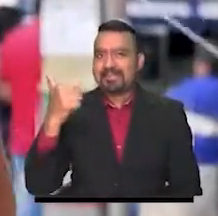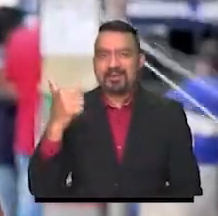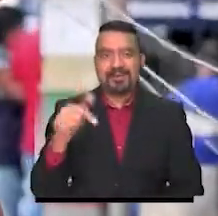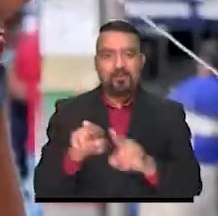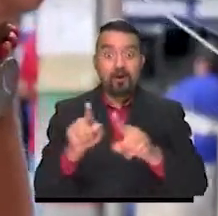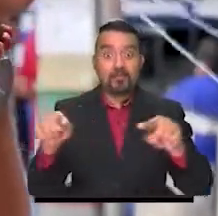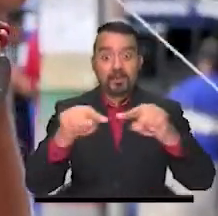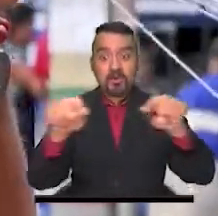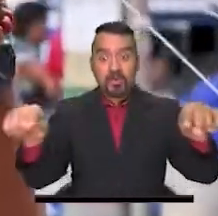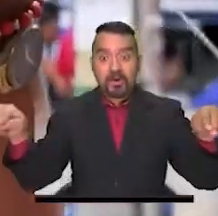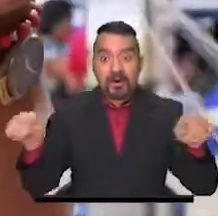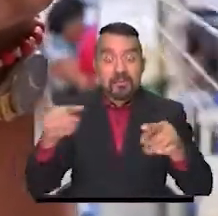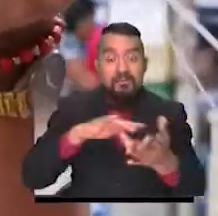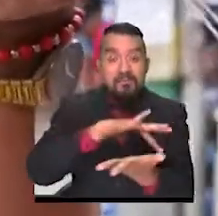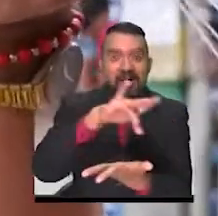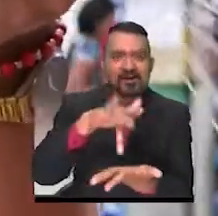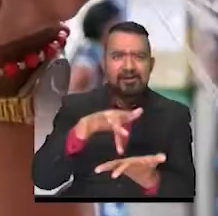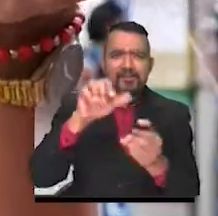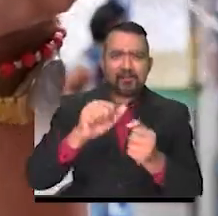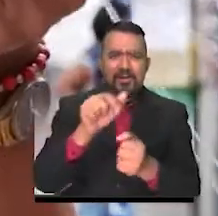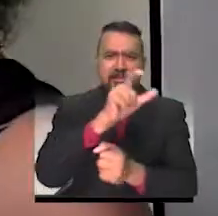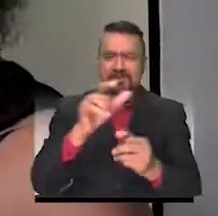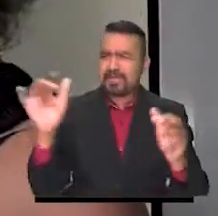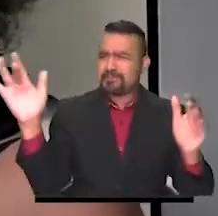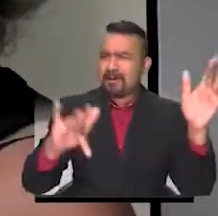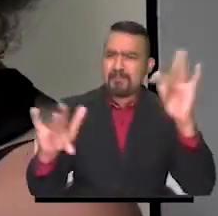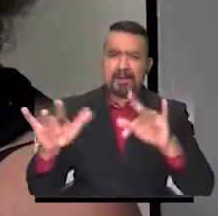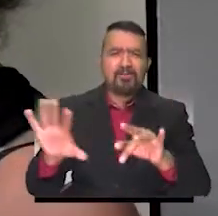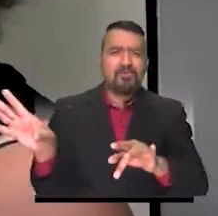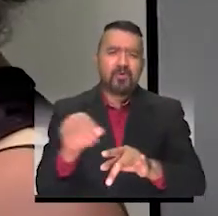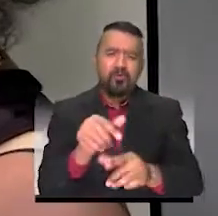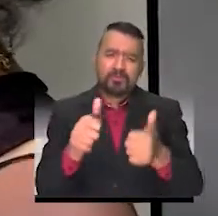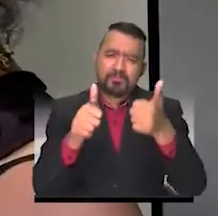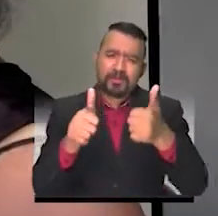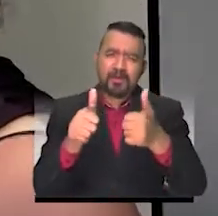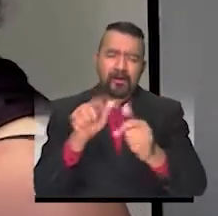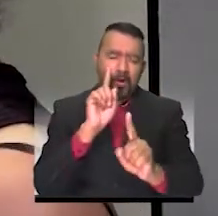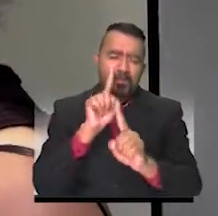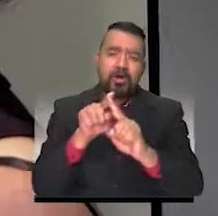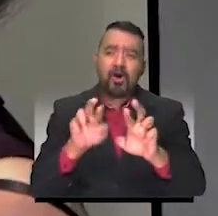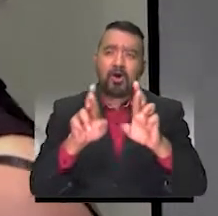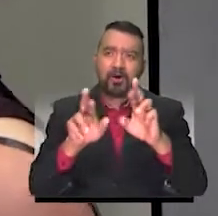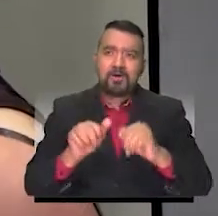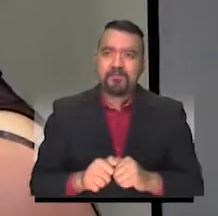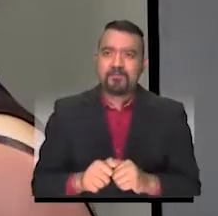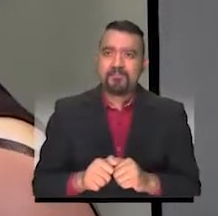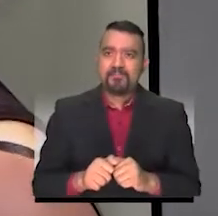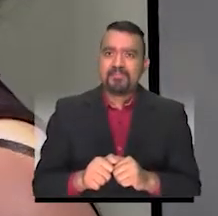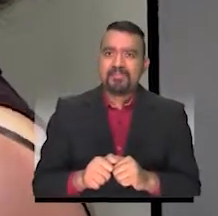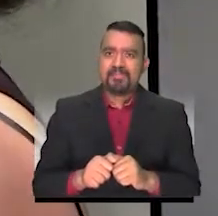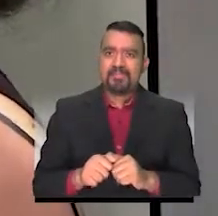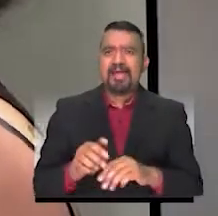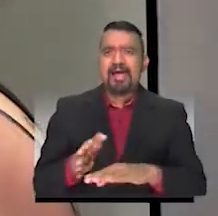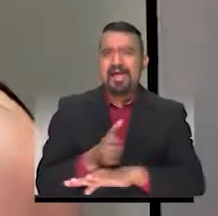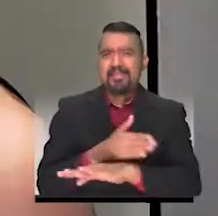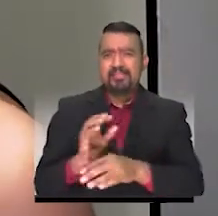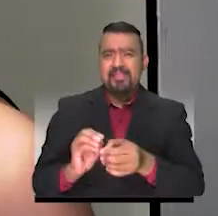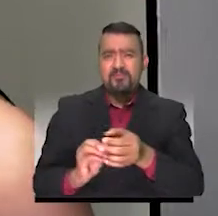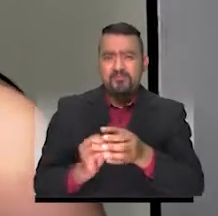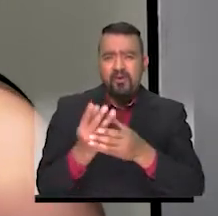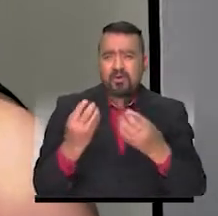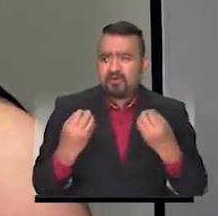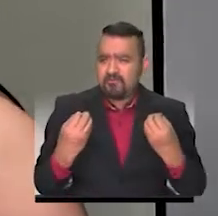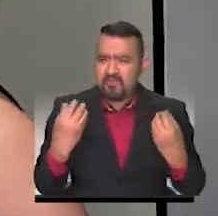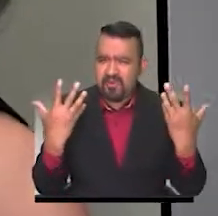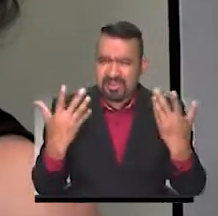todos en el comercio y que nos vaya bien a todos qué maravilla de las flores o bienes que empezaron a cobrar